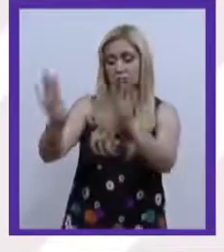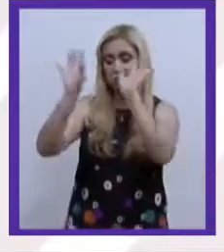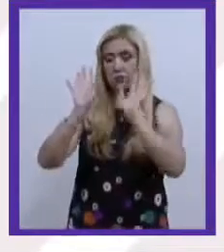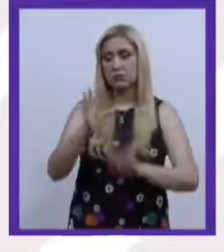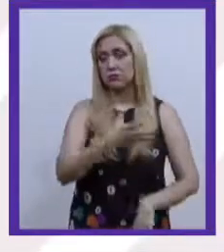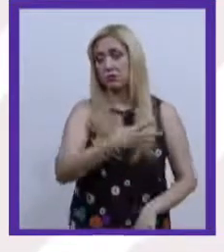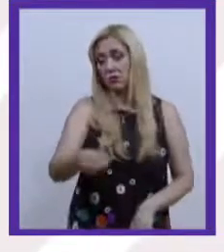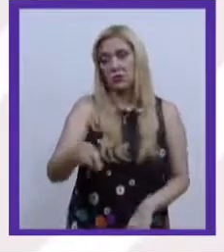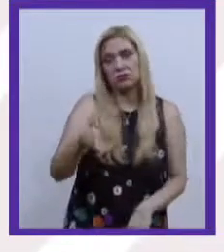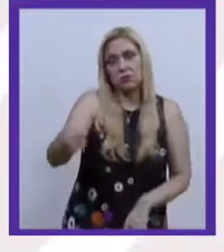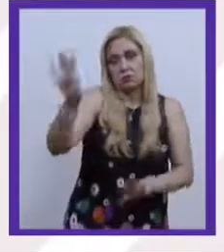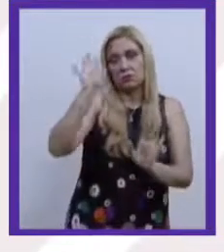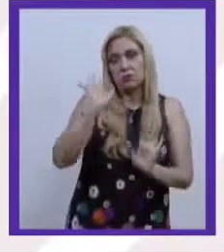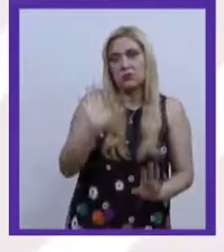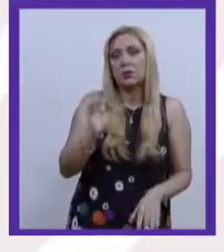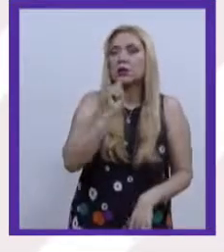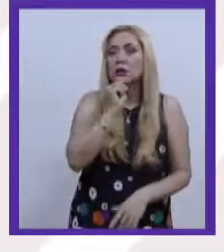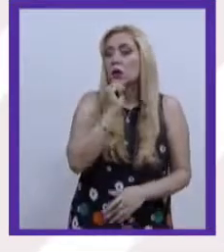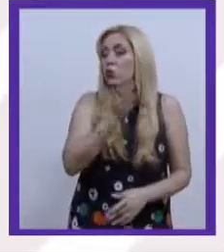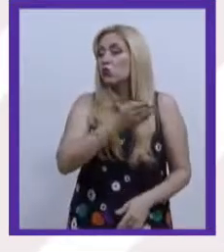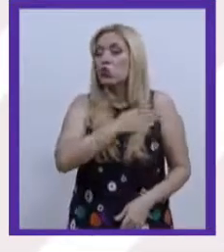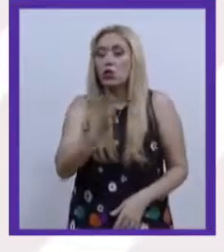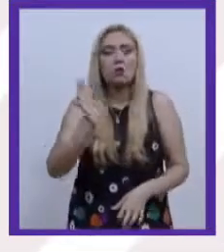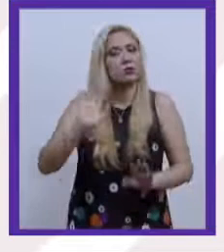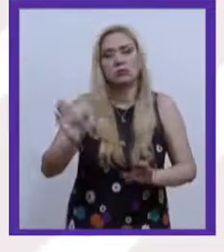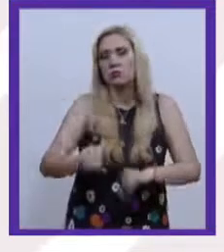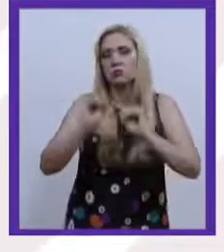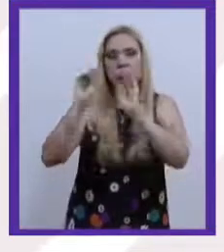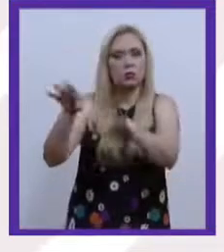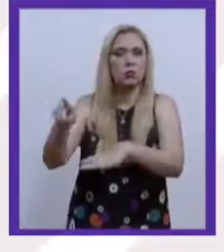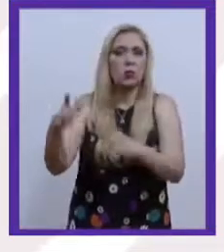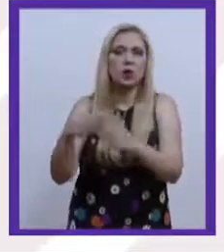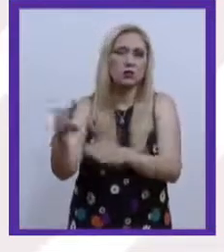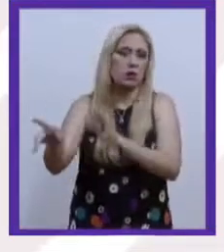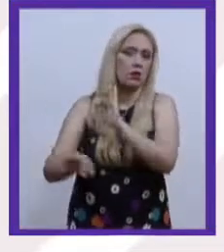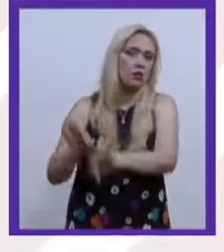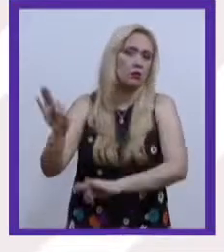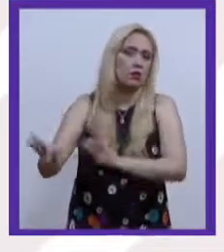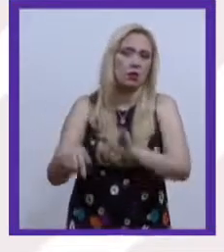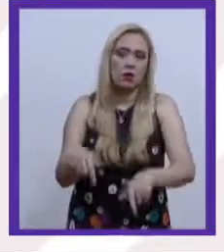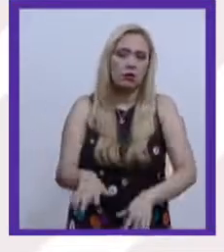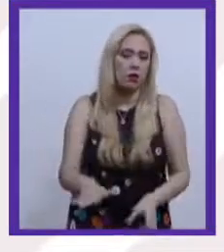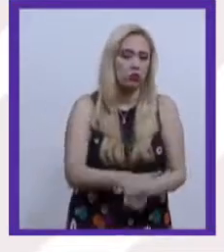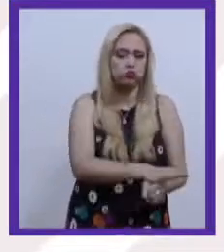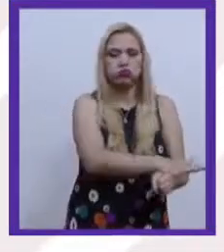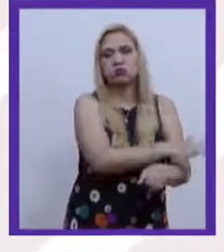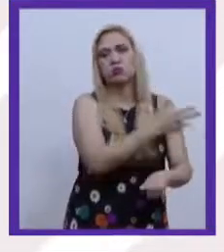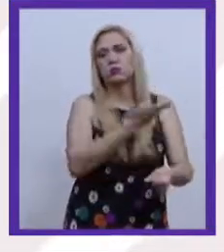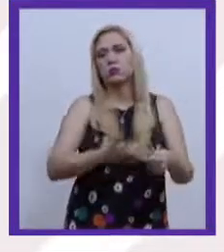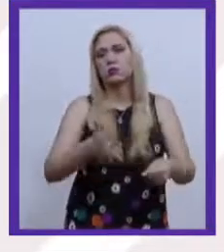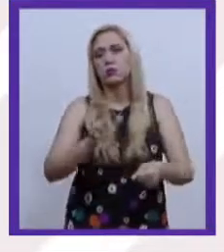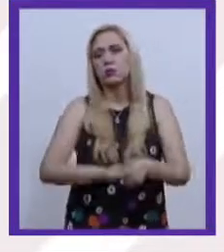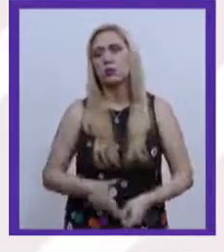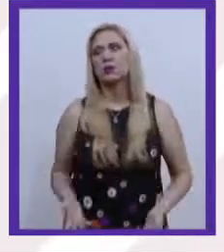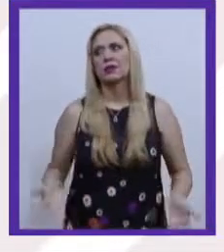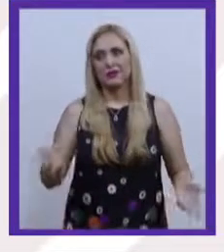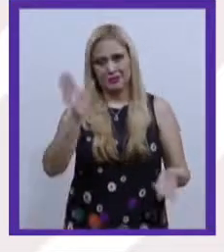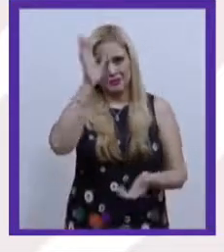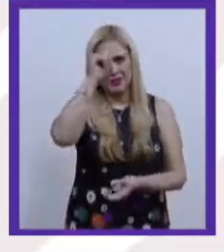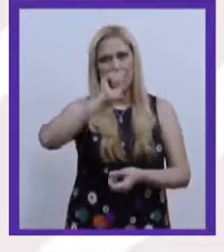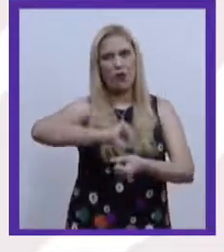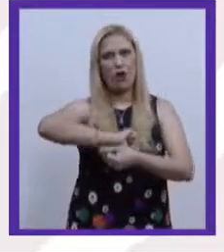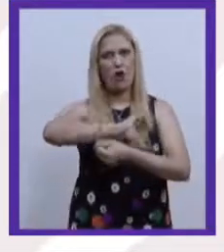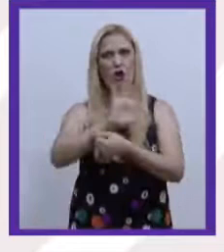personas convalecientes, digamos, del COVID. Entonces, aquí el tema es redistribuir de